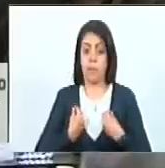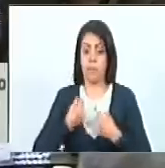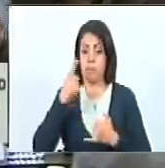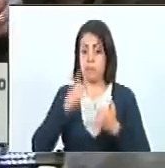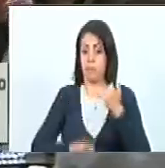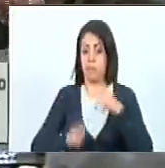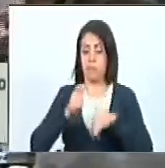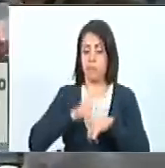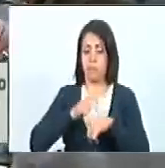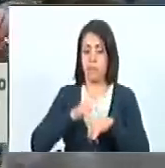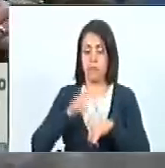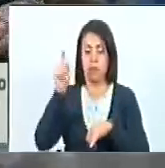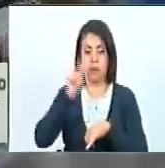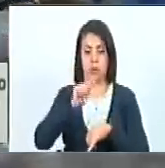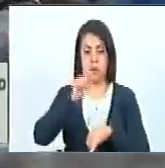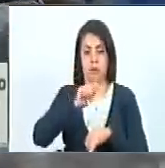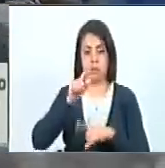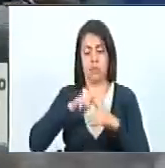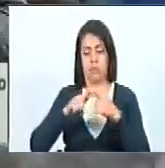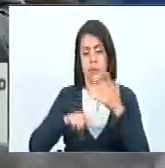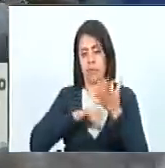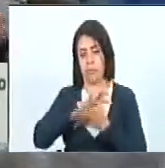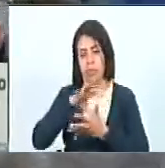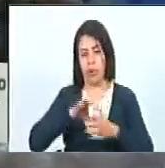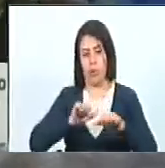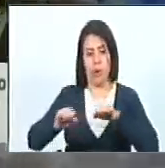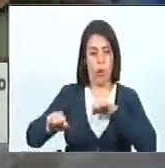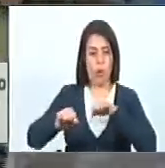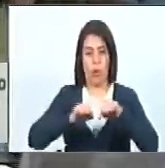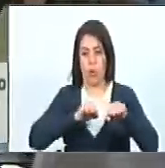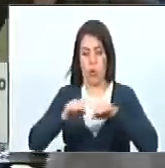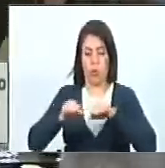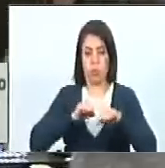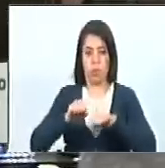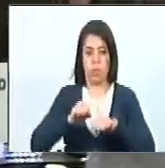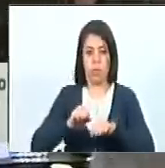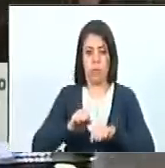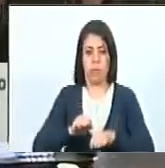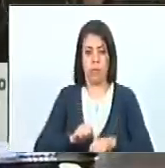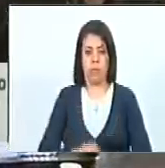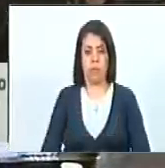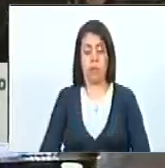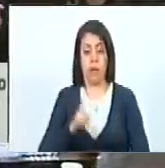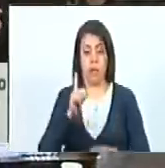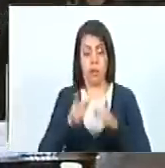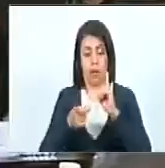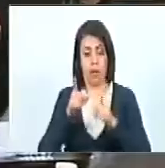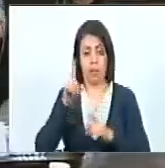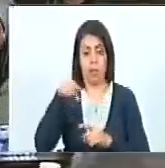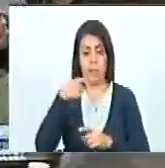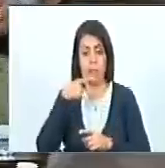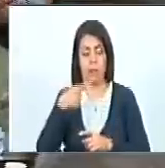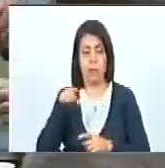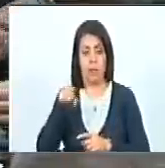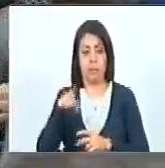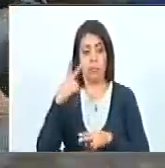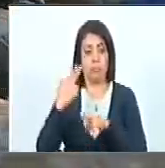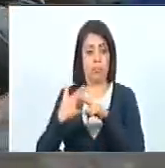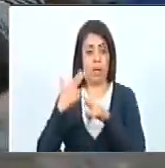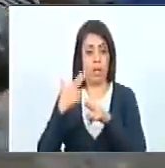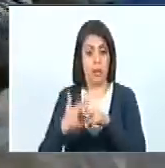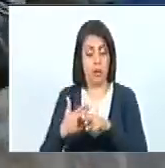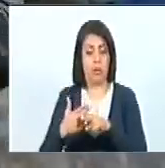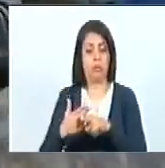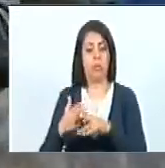últimos tiempos, en los últimos meses, una serie de eventos sísmicos terribles, que en algún momento incluso llegaron a amenazar